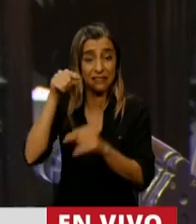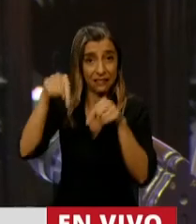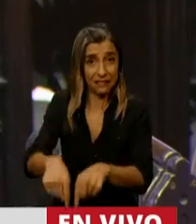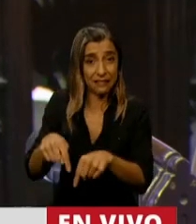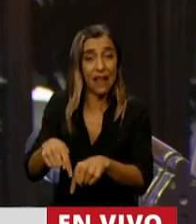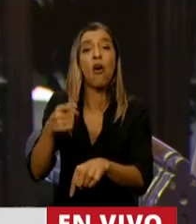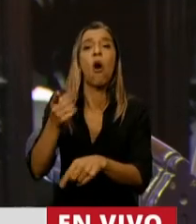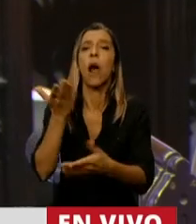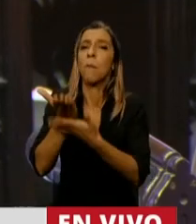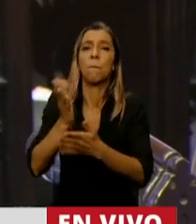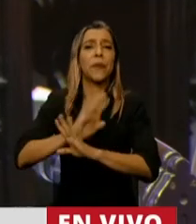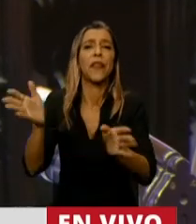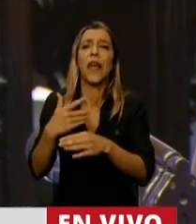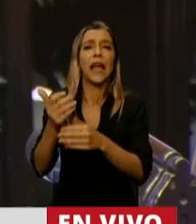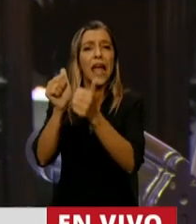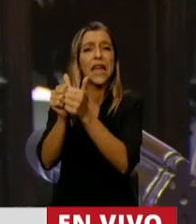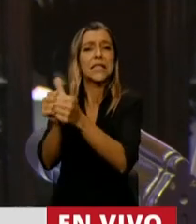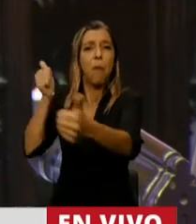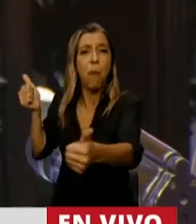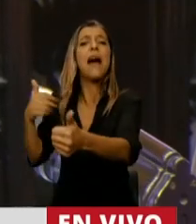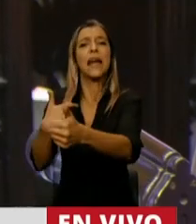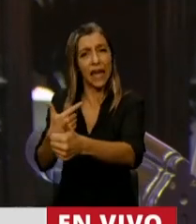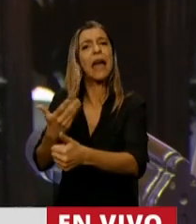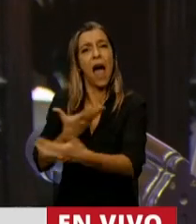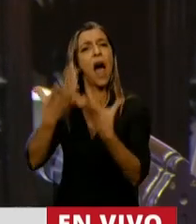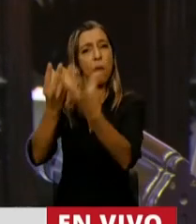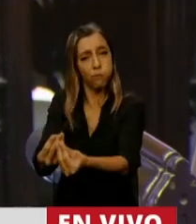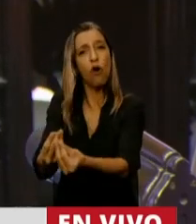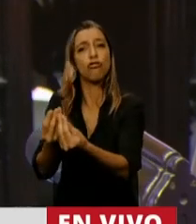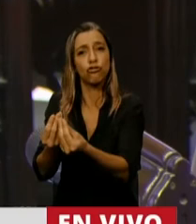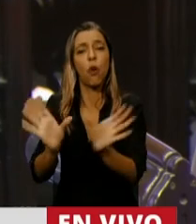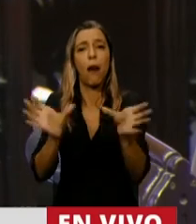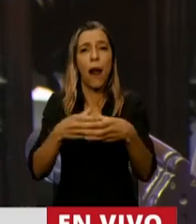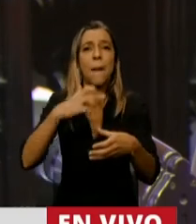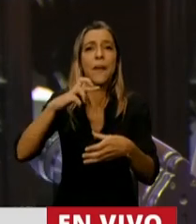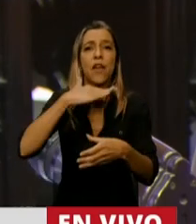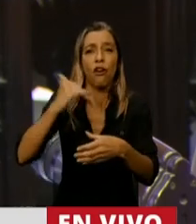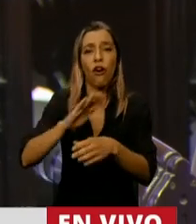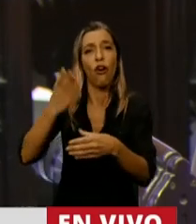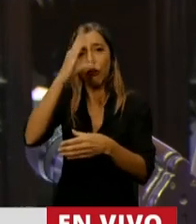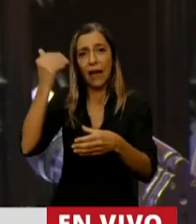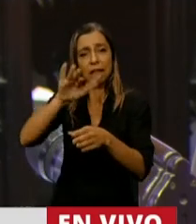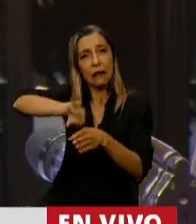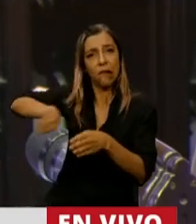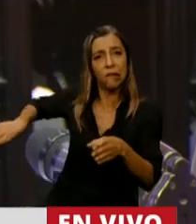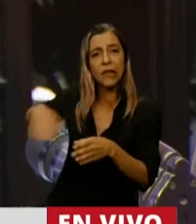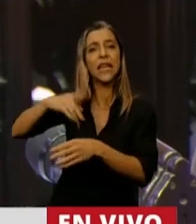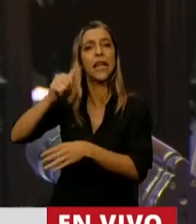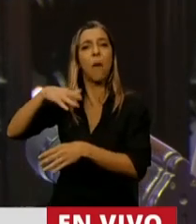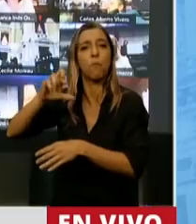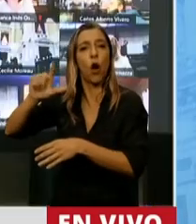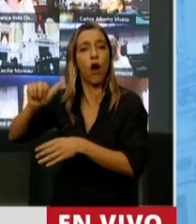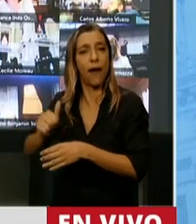se desembarace de la vice y que lo van a ayudar a liberar al PJ de Cristina y de la Cámpora. El